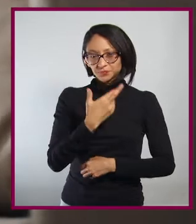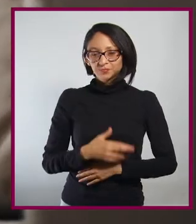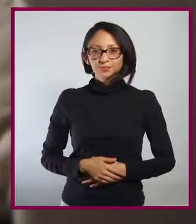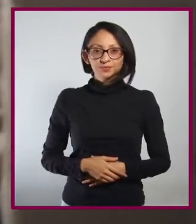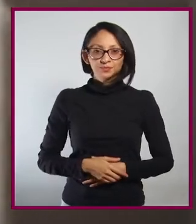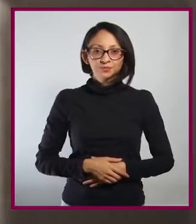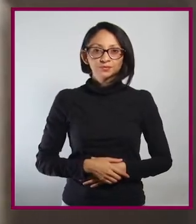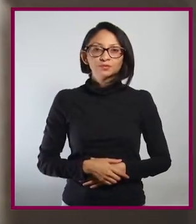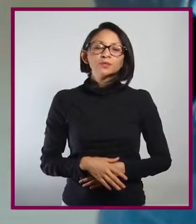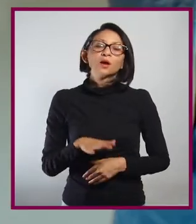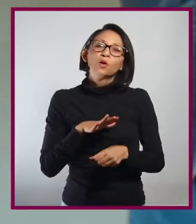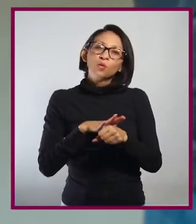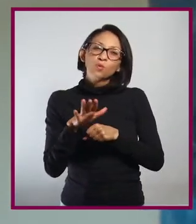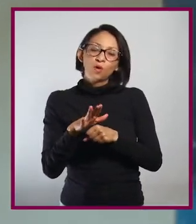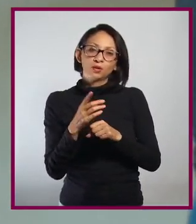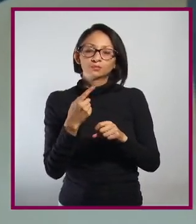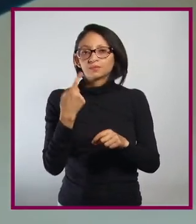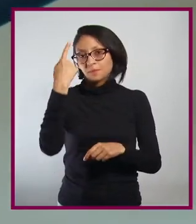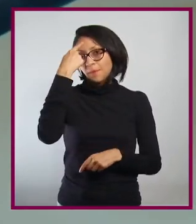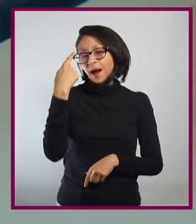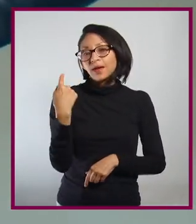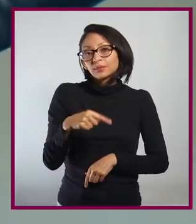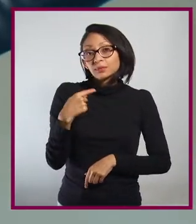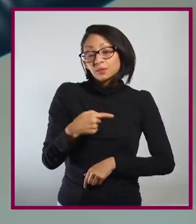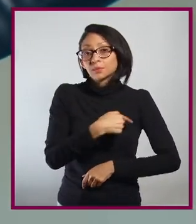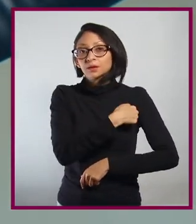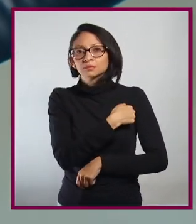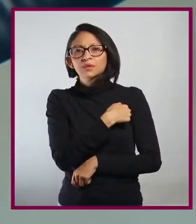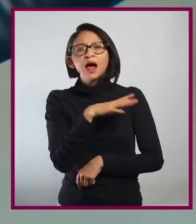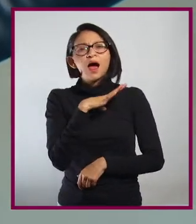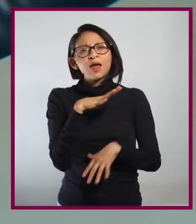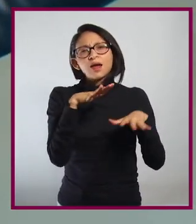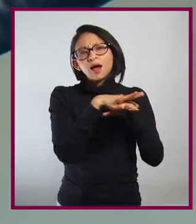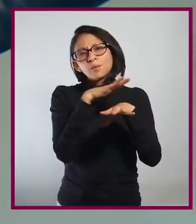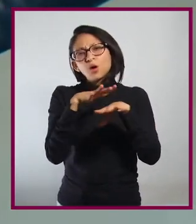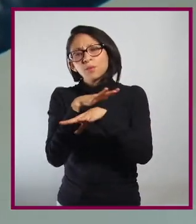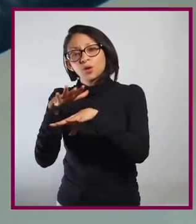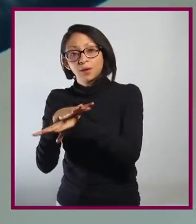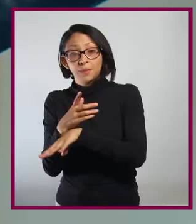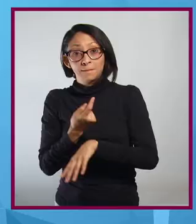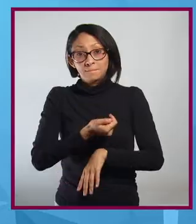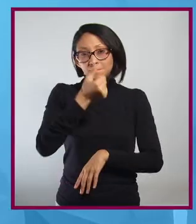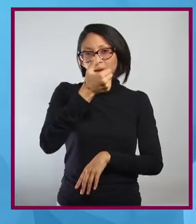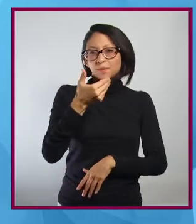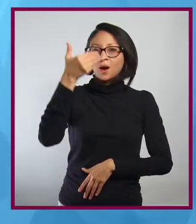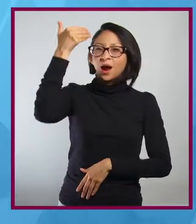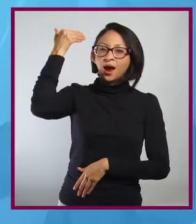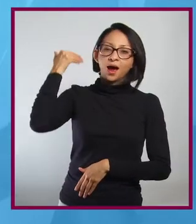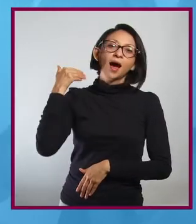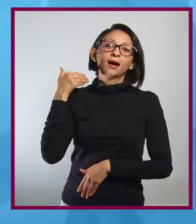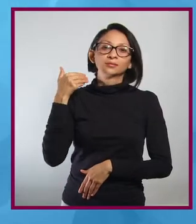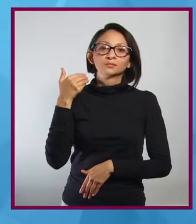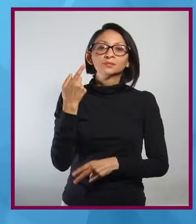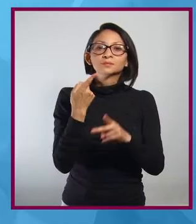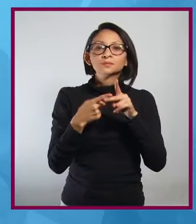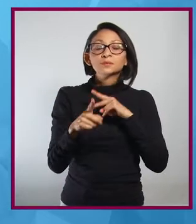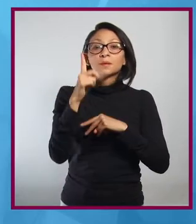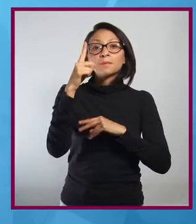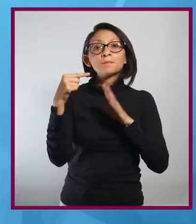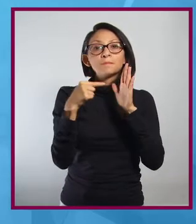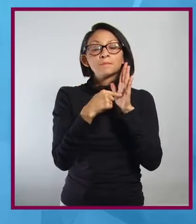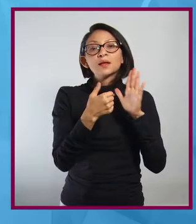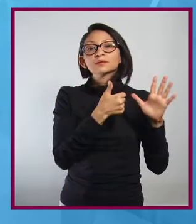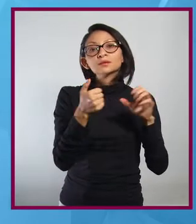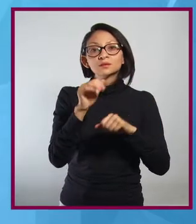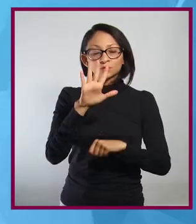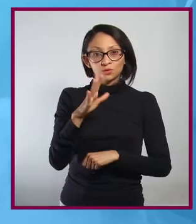nuestro organismo. Los instrumentos para medir la temperatura corporal han evolucionado. El primer termómetro moderno fue creado